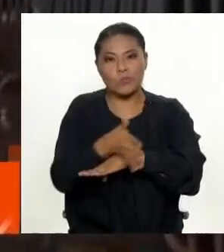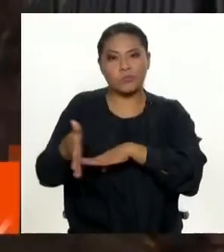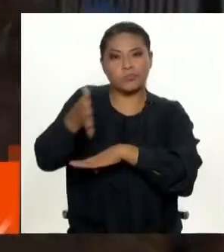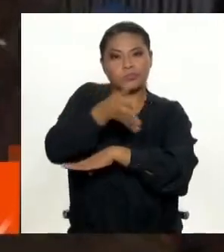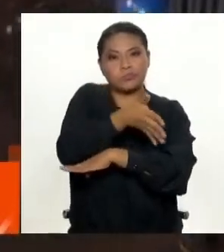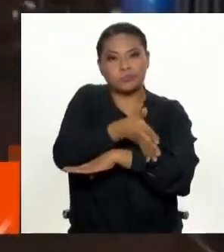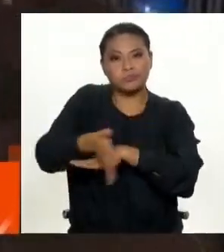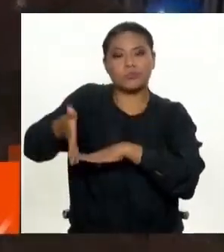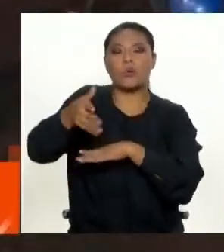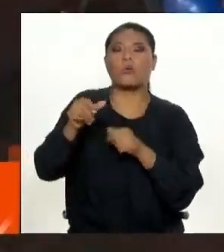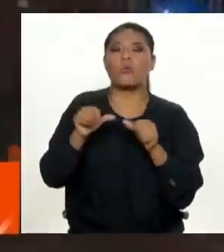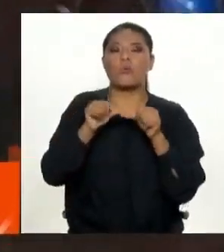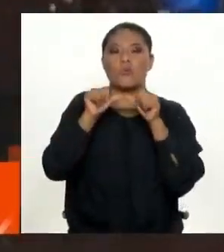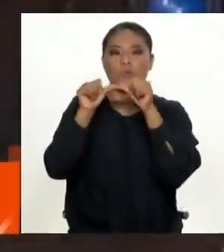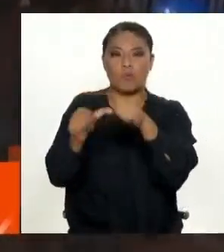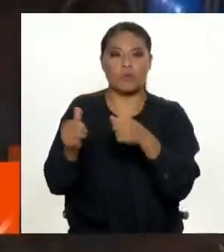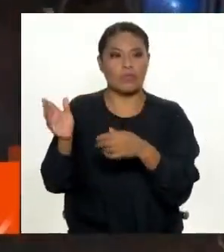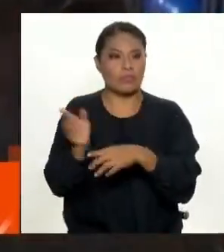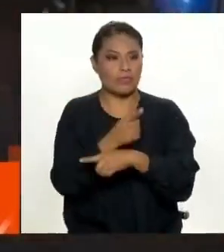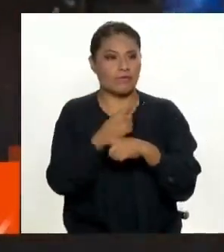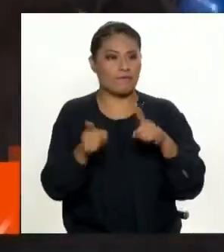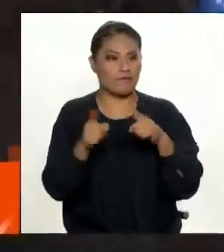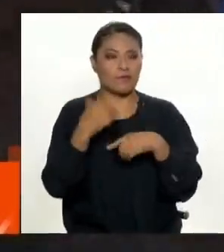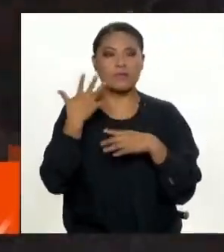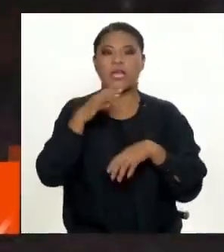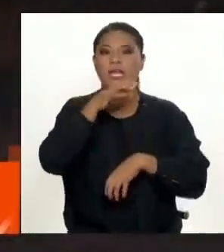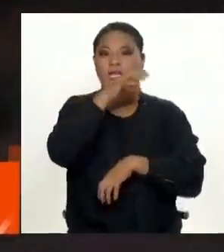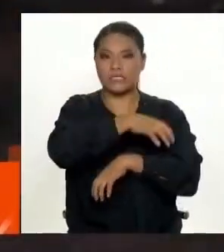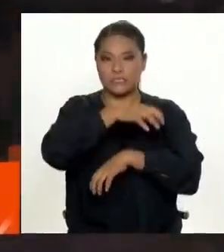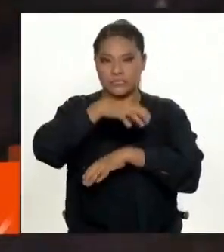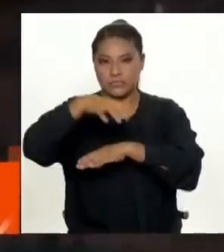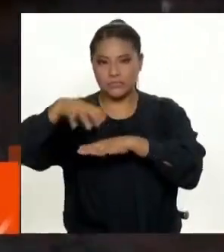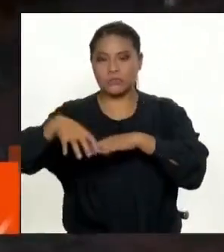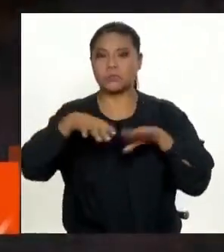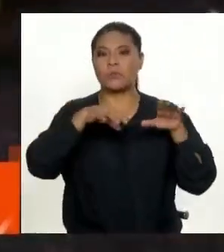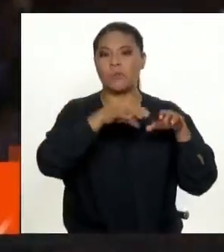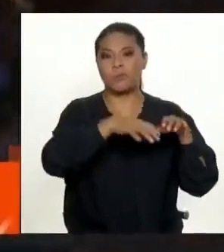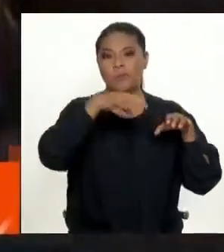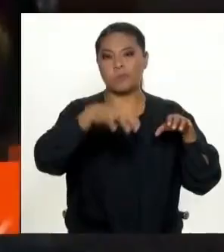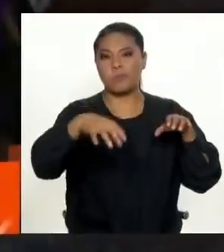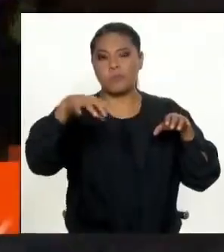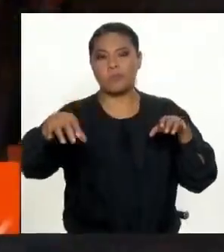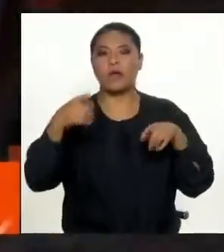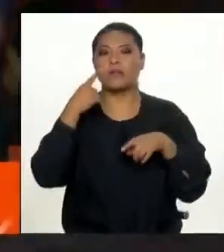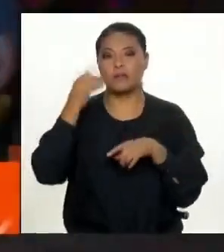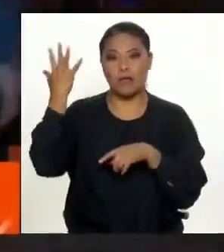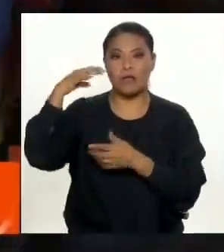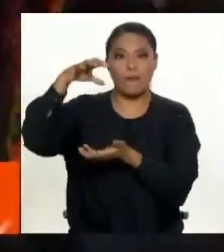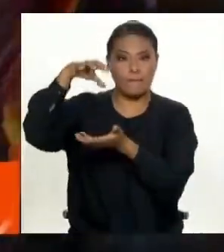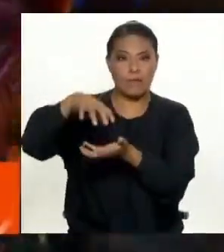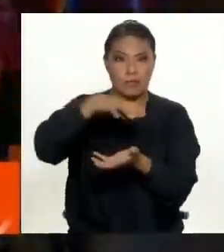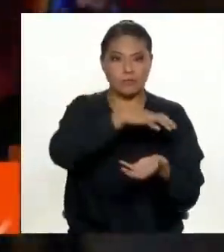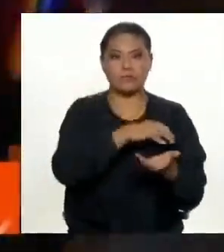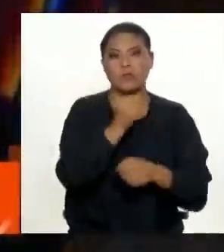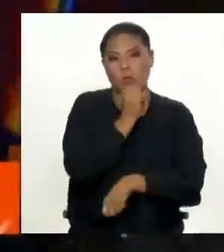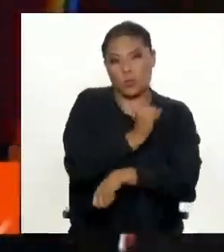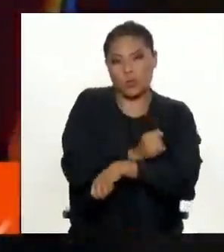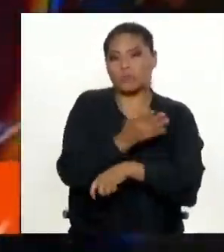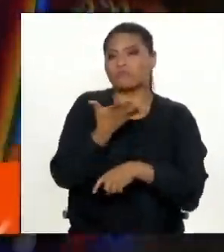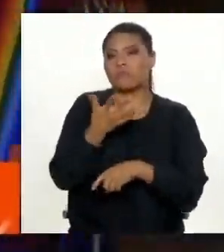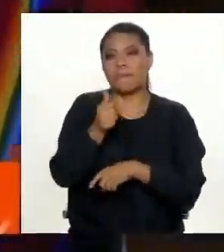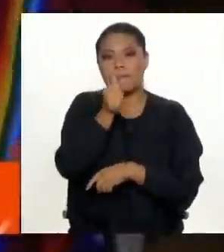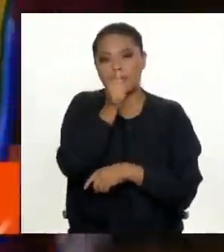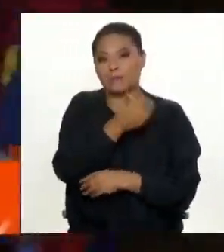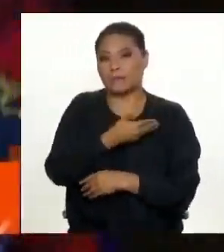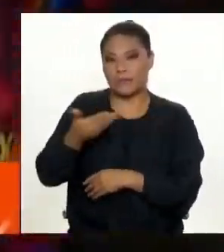recorrido diversas delegaciones, instituciones públicas y privadas. Lo hemos comentado a lo largo del día porque venimos